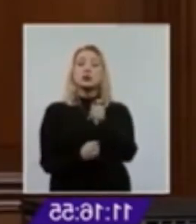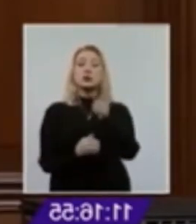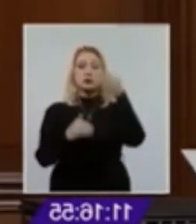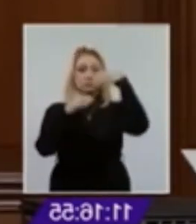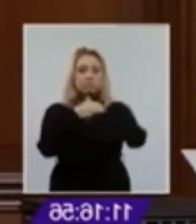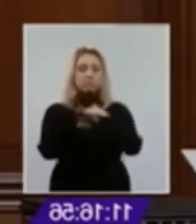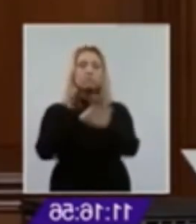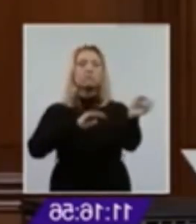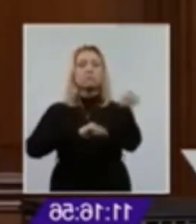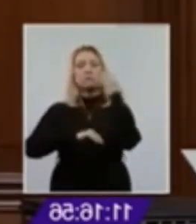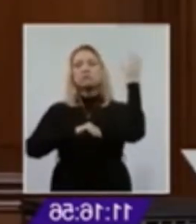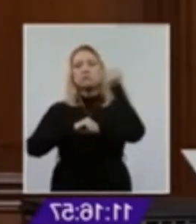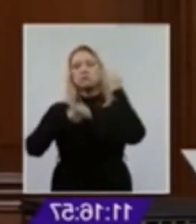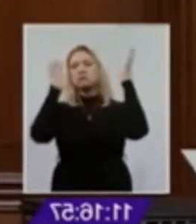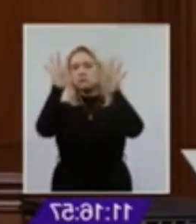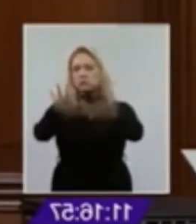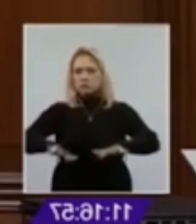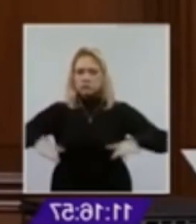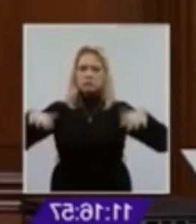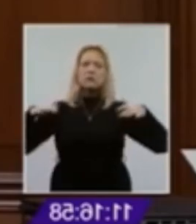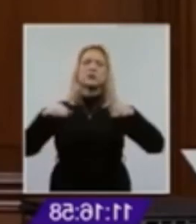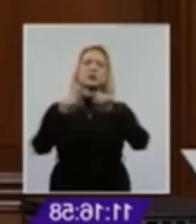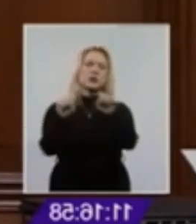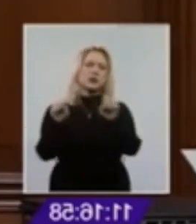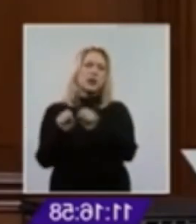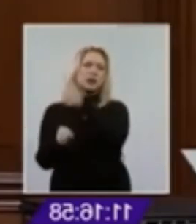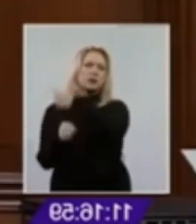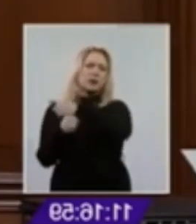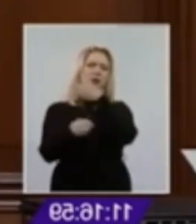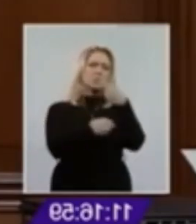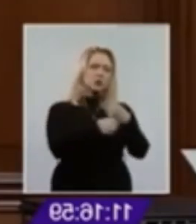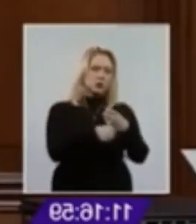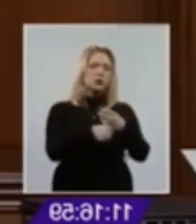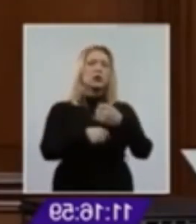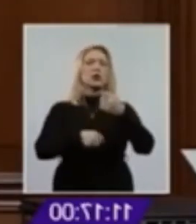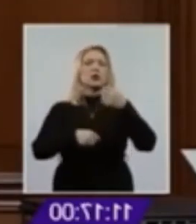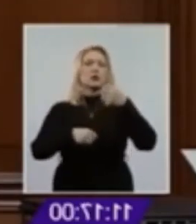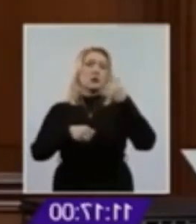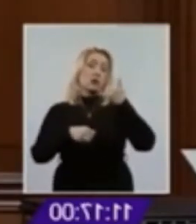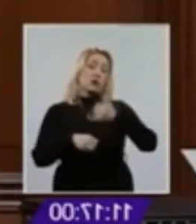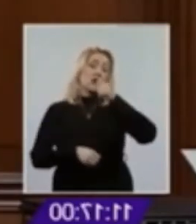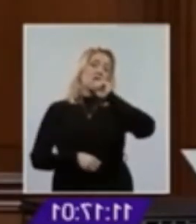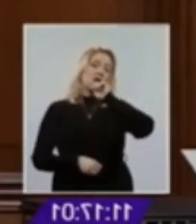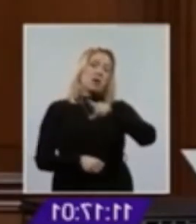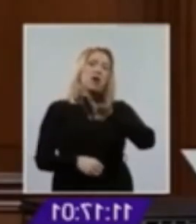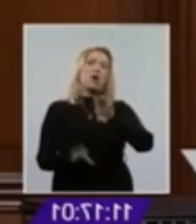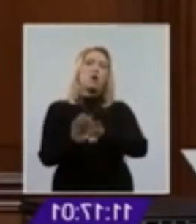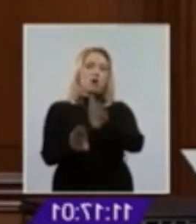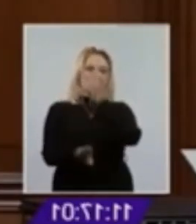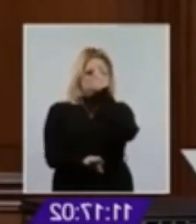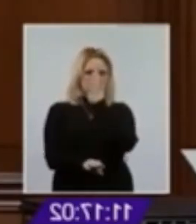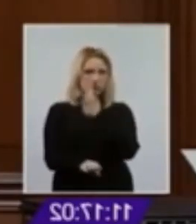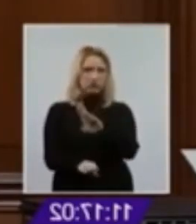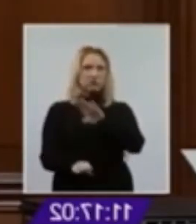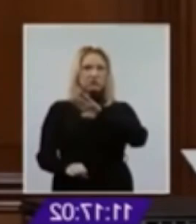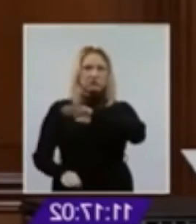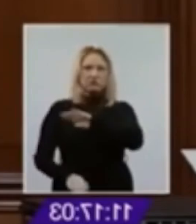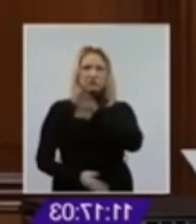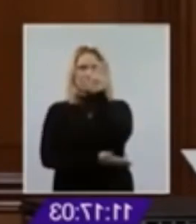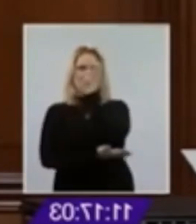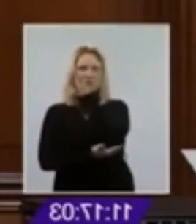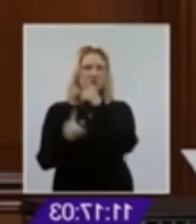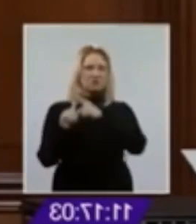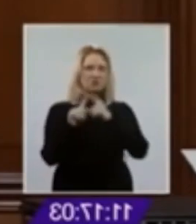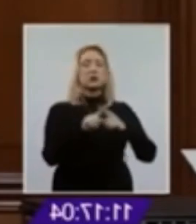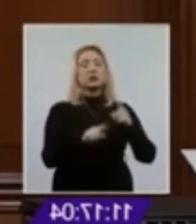pleno y de las salas así como los actos solemnes recibe usted esta prenda